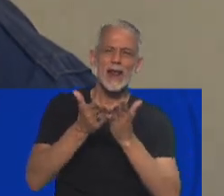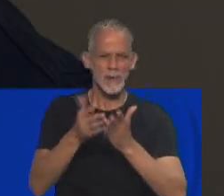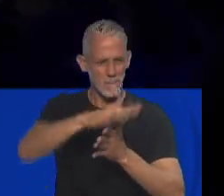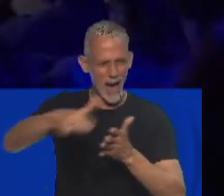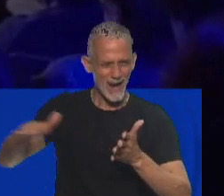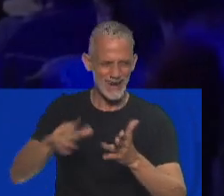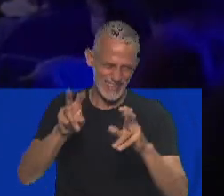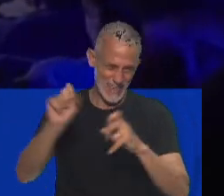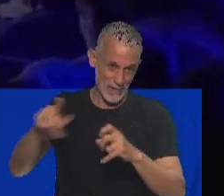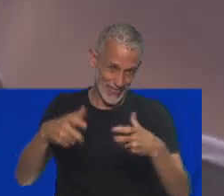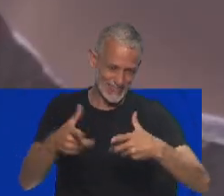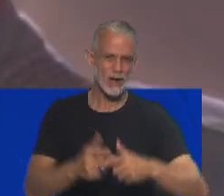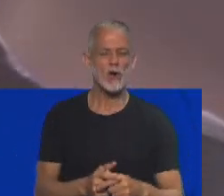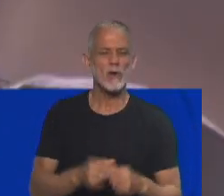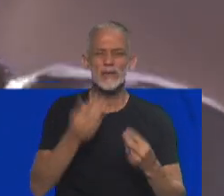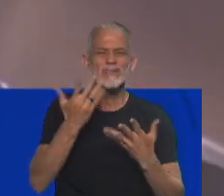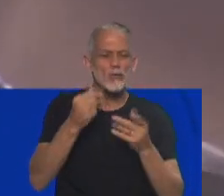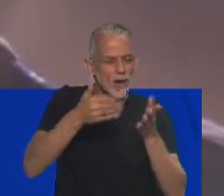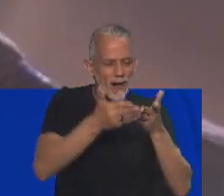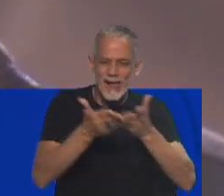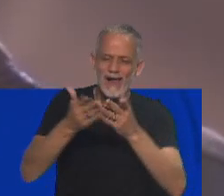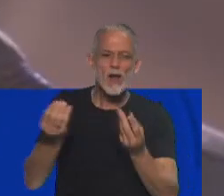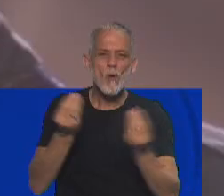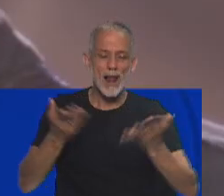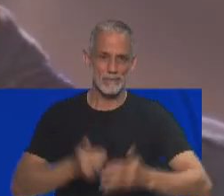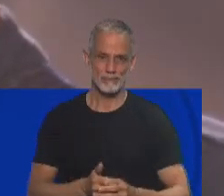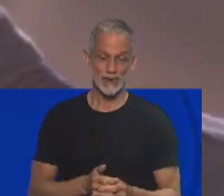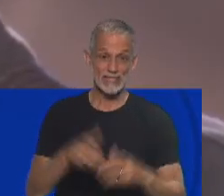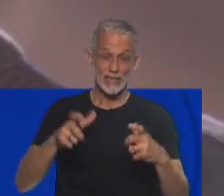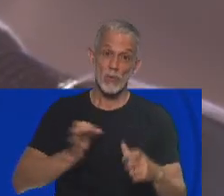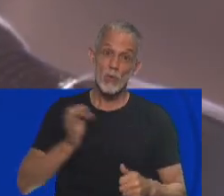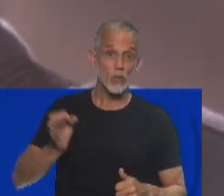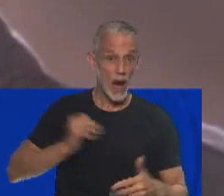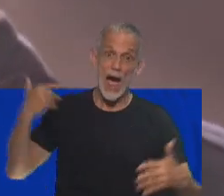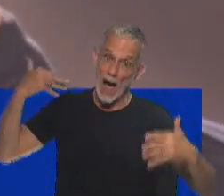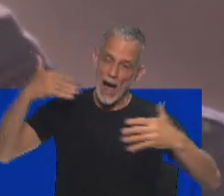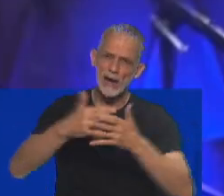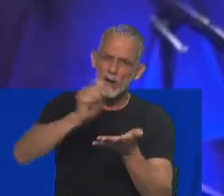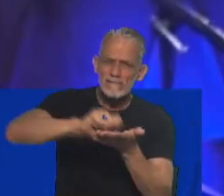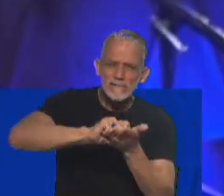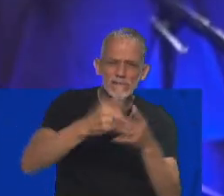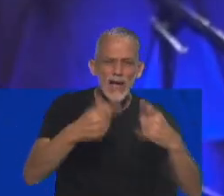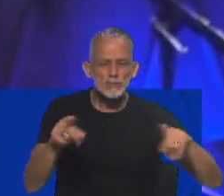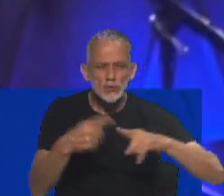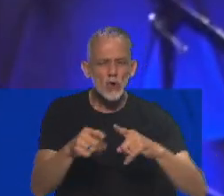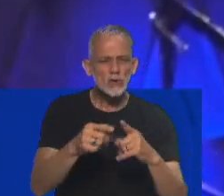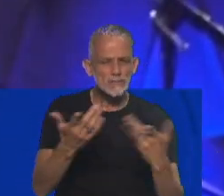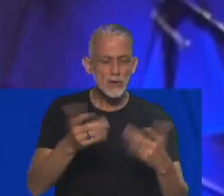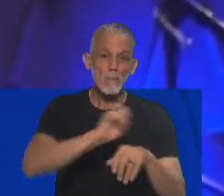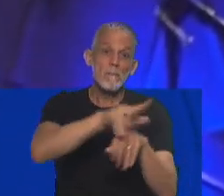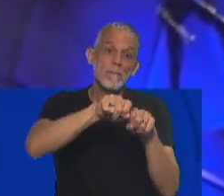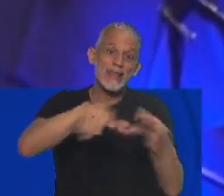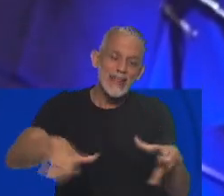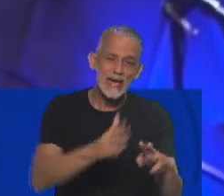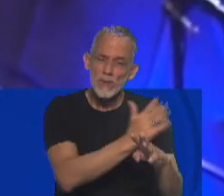¿Por dónde te gusta navegar con las historias de las canciones? Este disco nos llevó un montón de años de escribir. Estuvo la pandemia en el